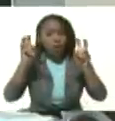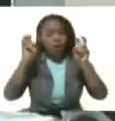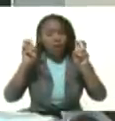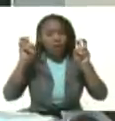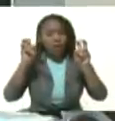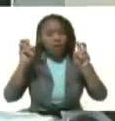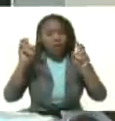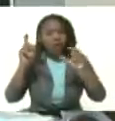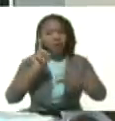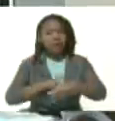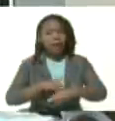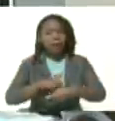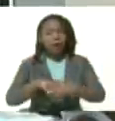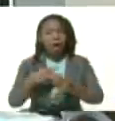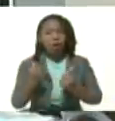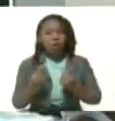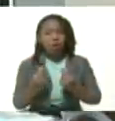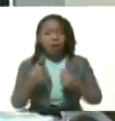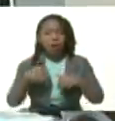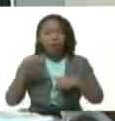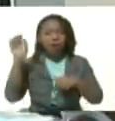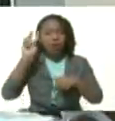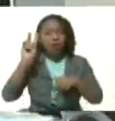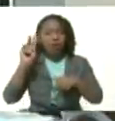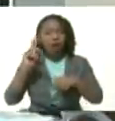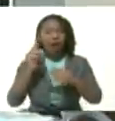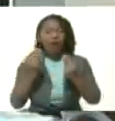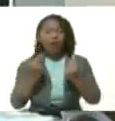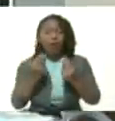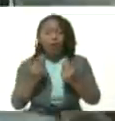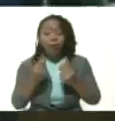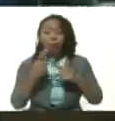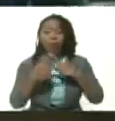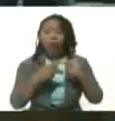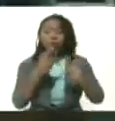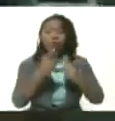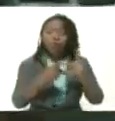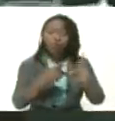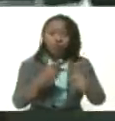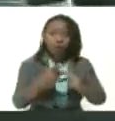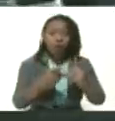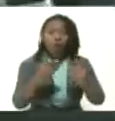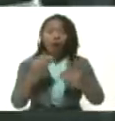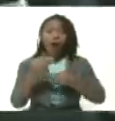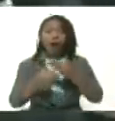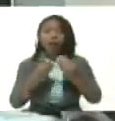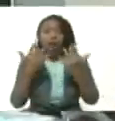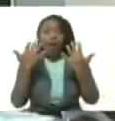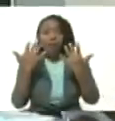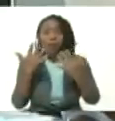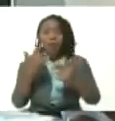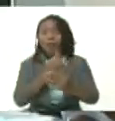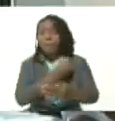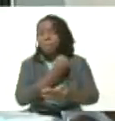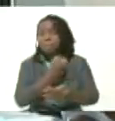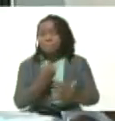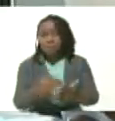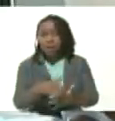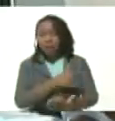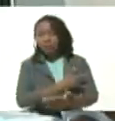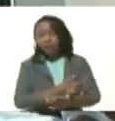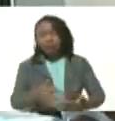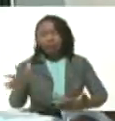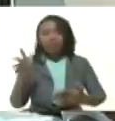esta nueva época para la economía venezolana, una economía productiva, una economía hecha con las manos de miles y miles de